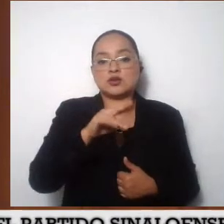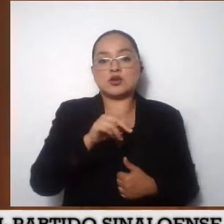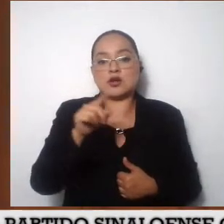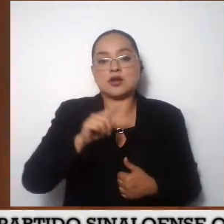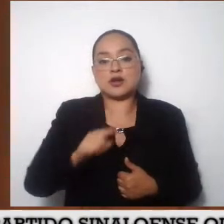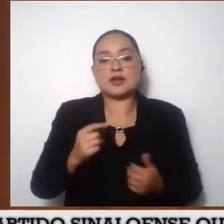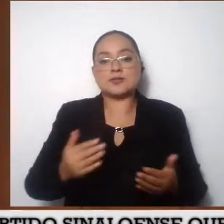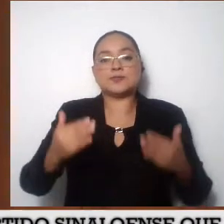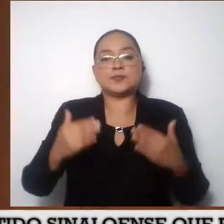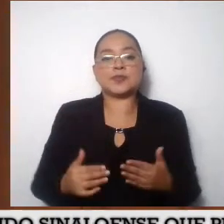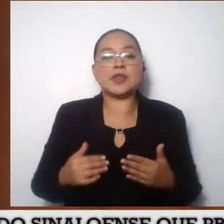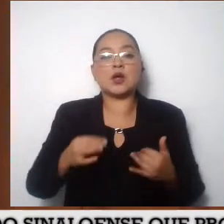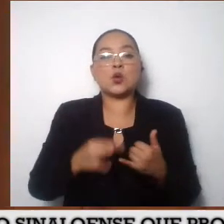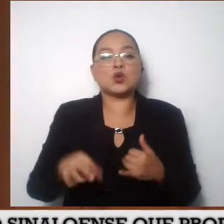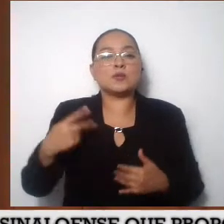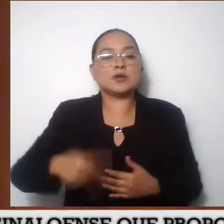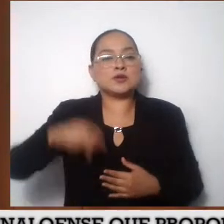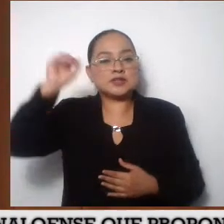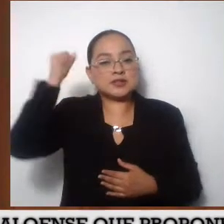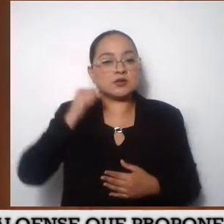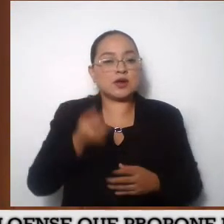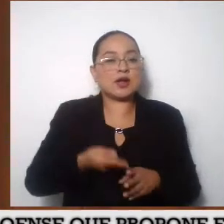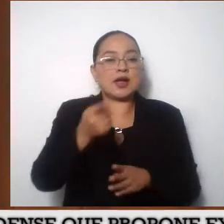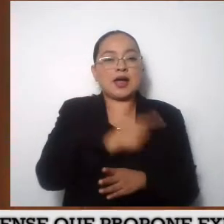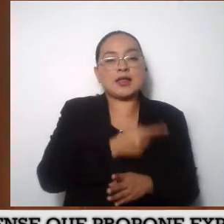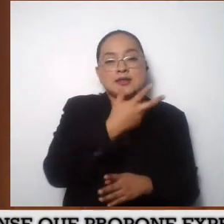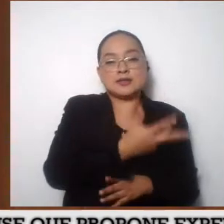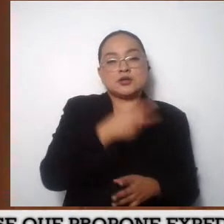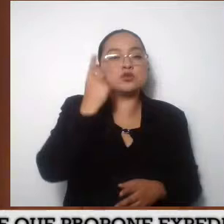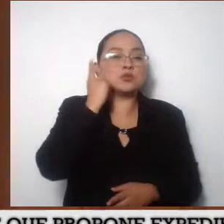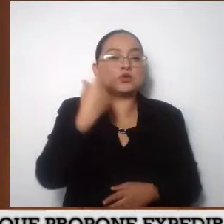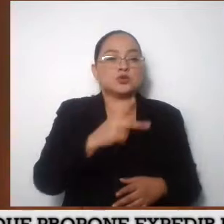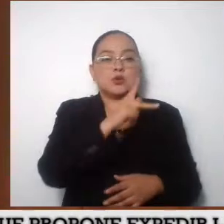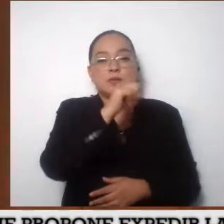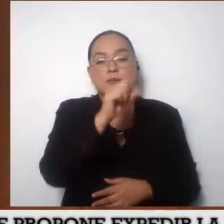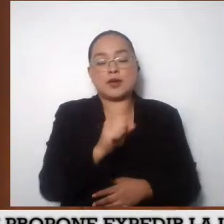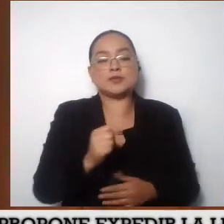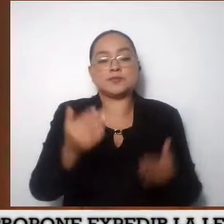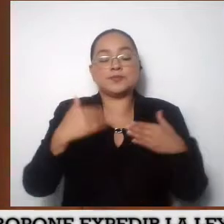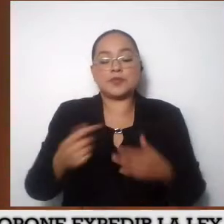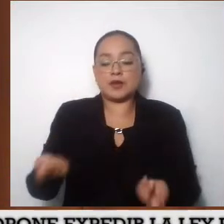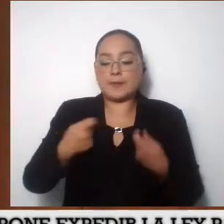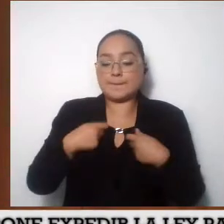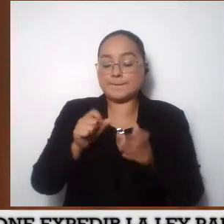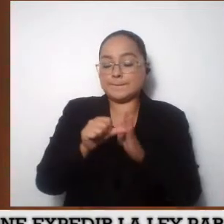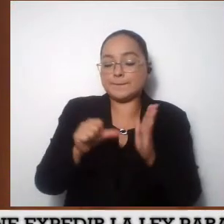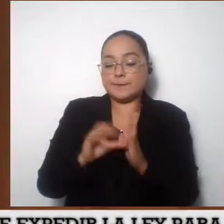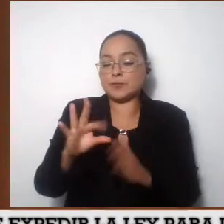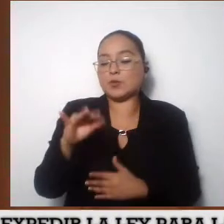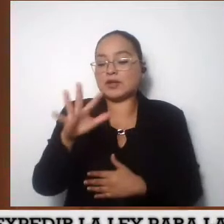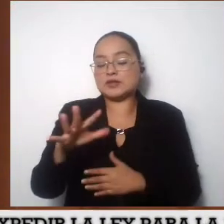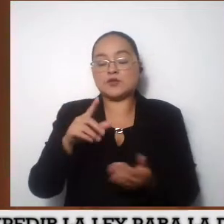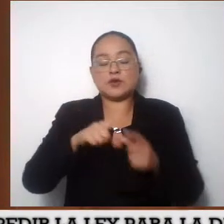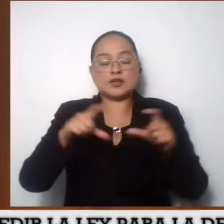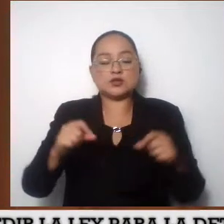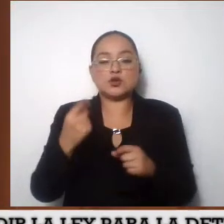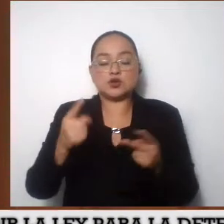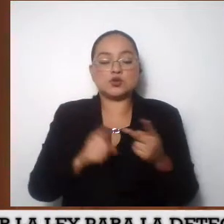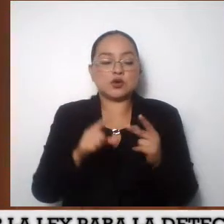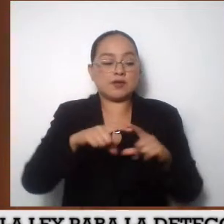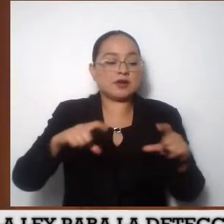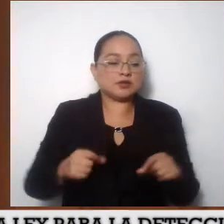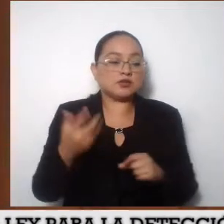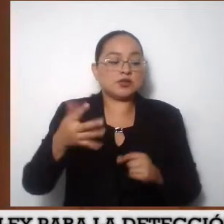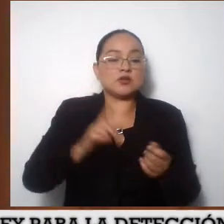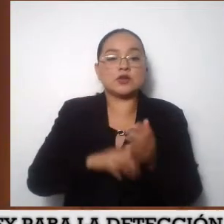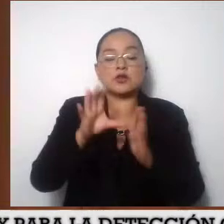y la última ciudadana sinaloense, todos en ejercicio de las facultades que nos confían en el artículo 45, fracción primera y quinta de la Constitución Política del